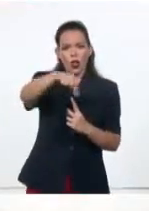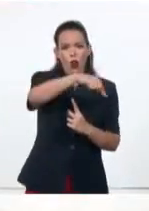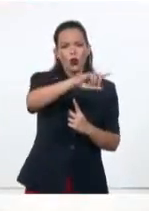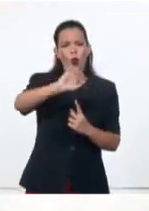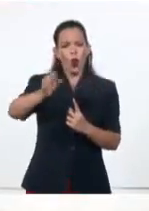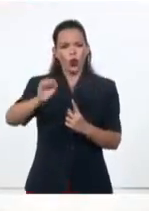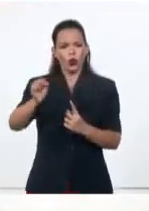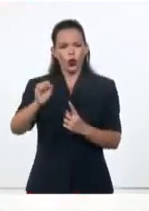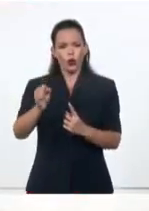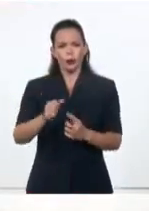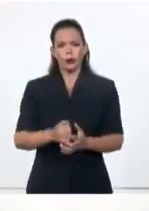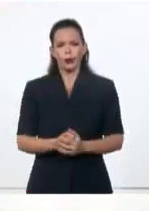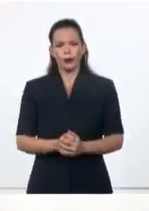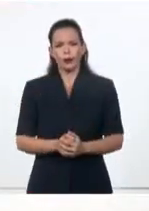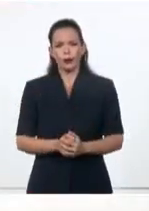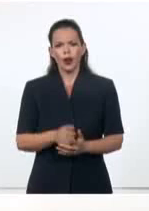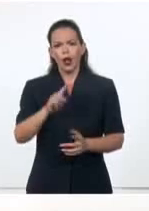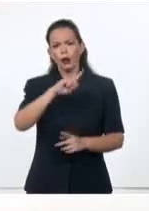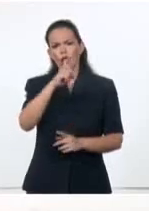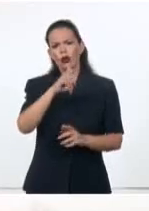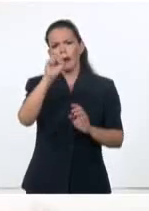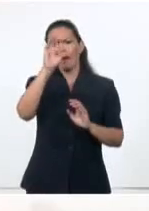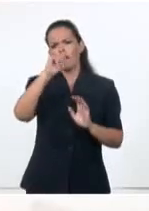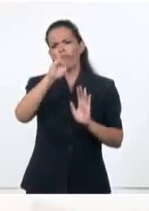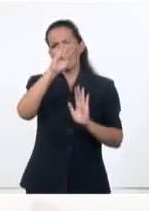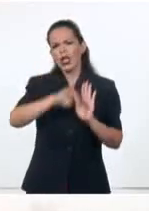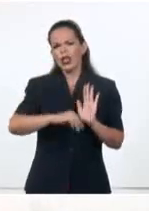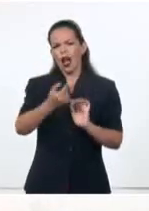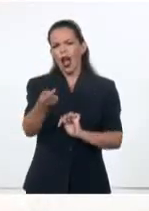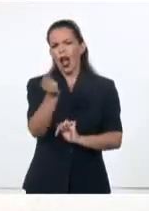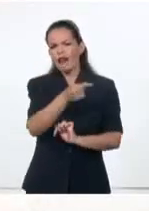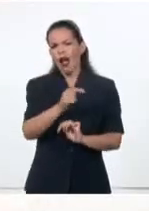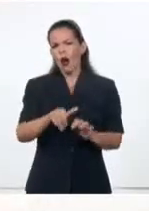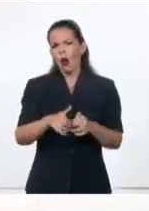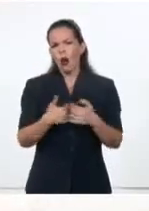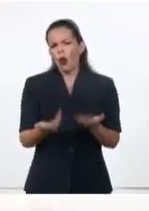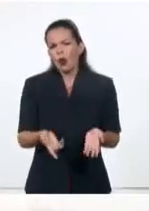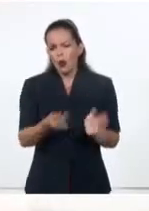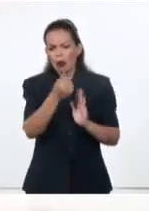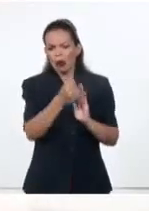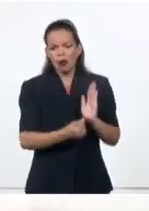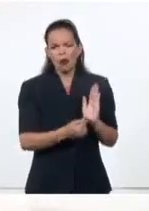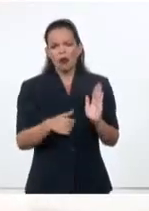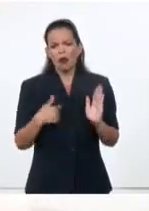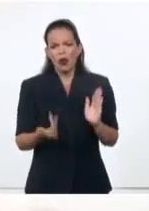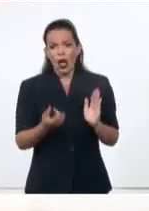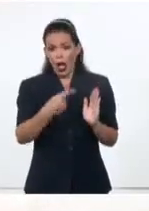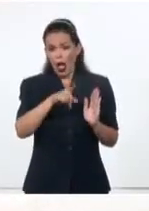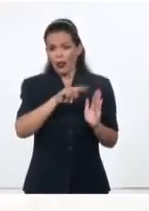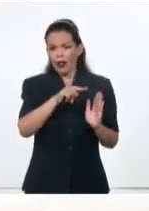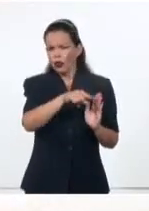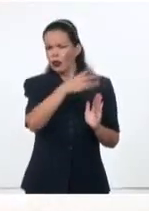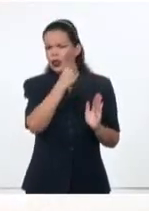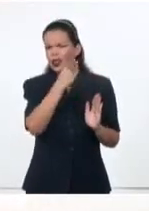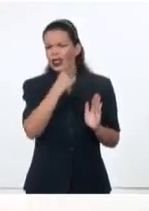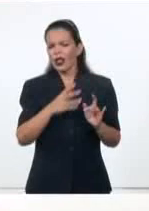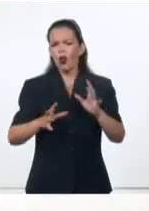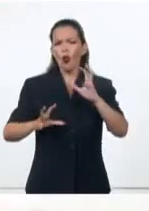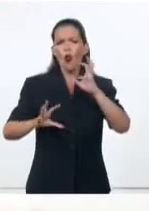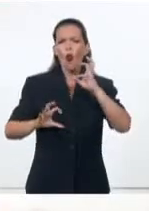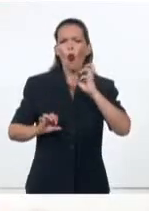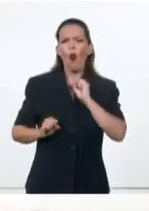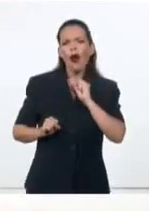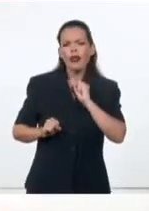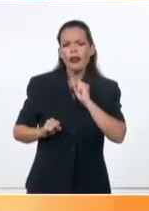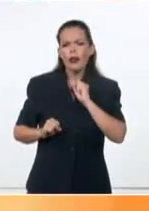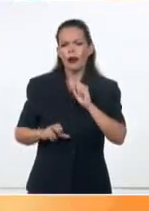qué medidas se aplican allí, Emilio? Y tú ayer me comentabas sobre la llamada guardia de cenizas, un término que no todo el mundo quizás pueda conocer. ¿Nos explicas,